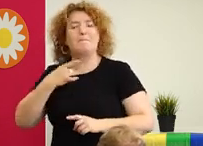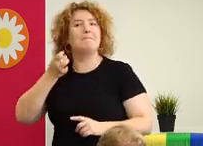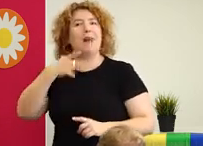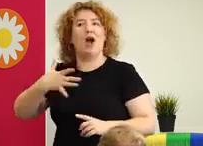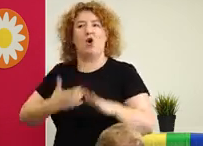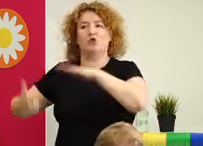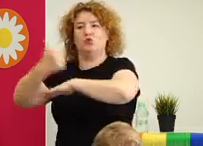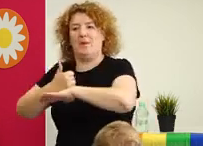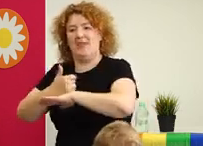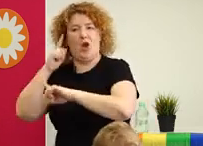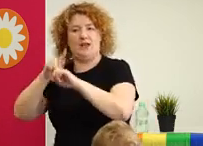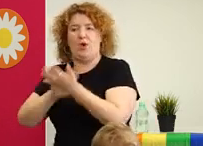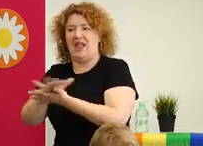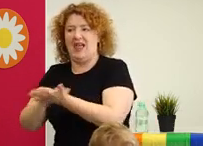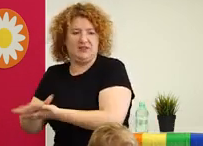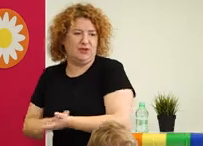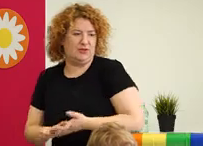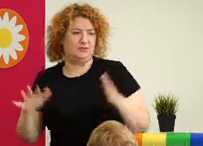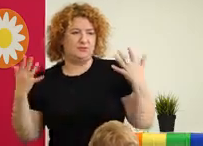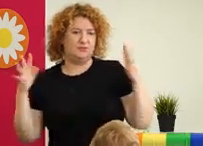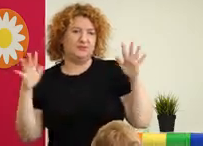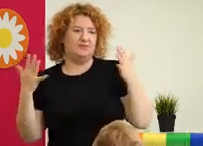y destrucción.